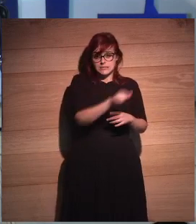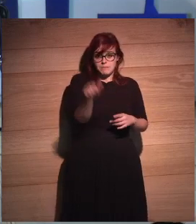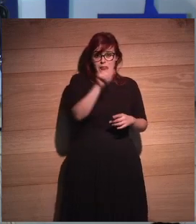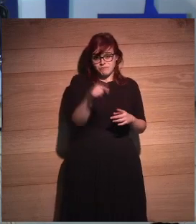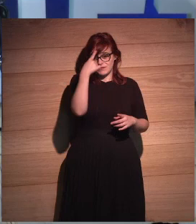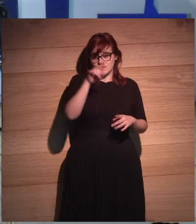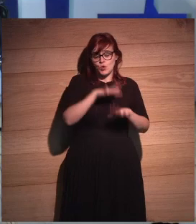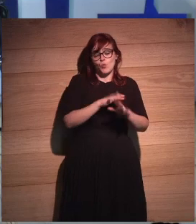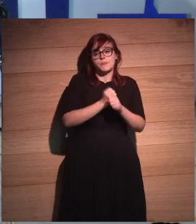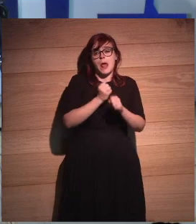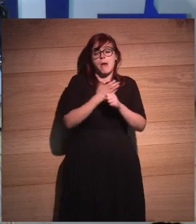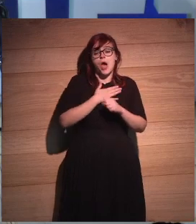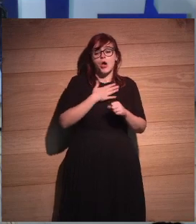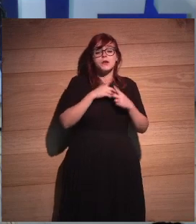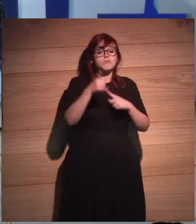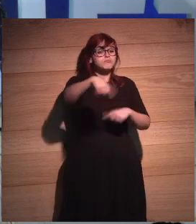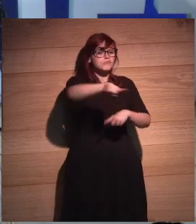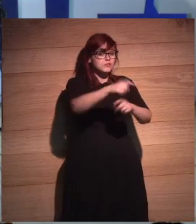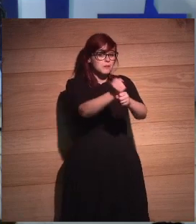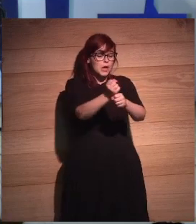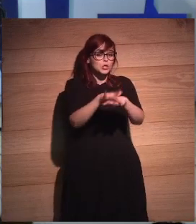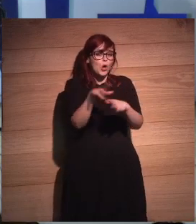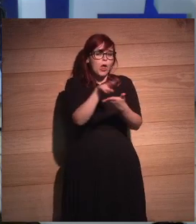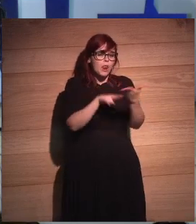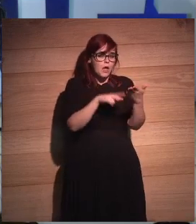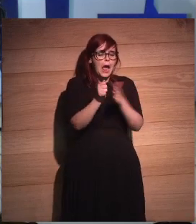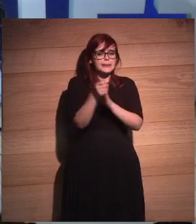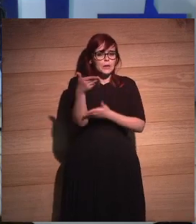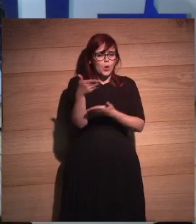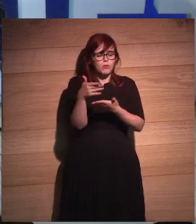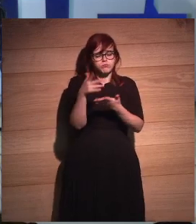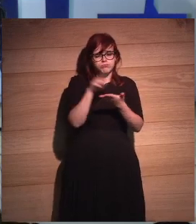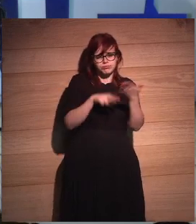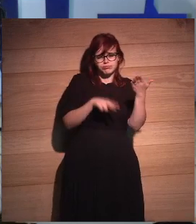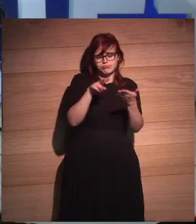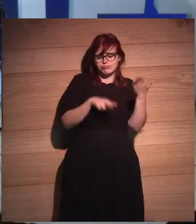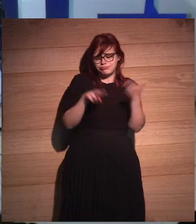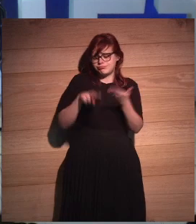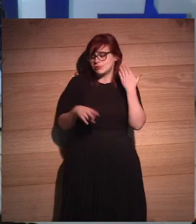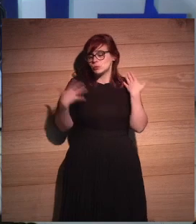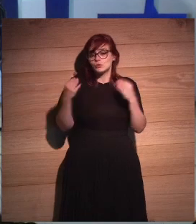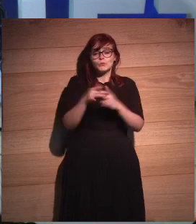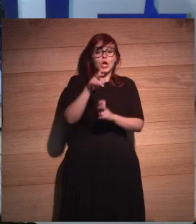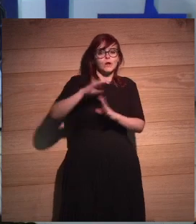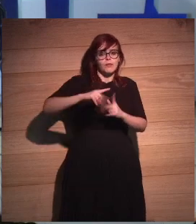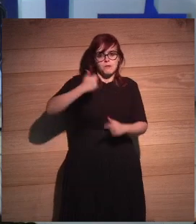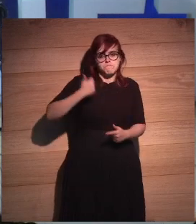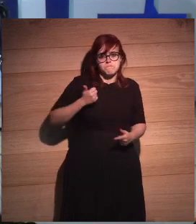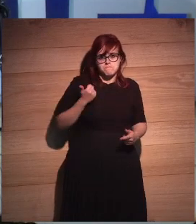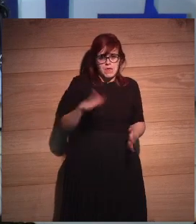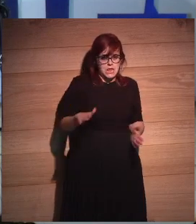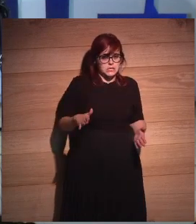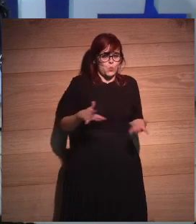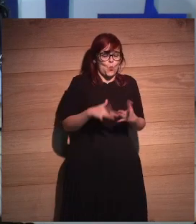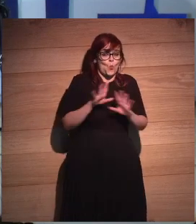por mi trabajo, y muchos de vosotros os pasará igual, yo leo infinidad de artículos, ¿vale? Y la mayoría son de noticias malas. En